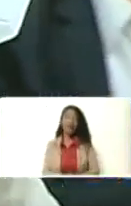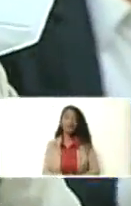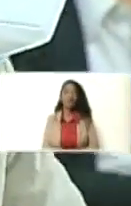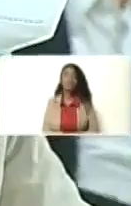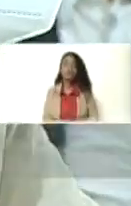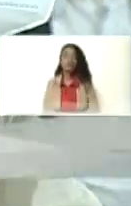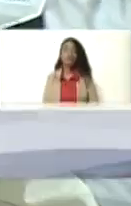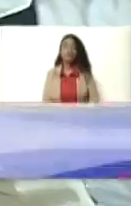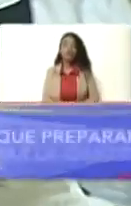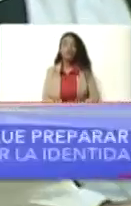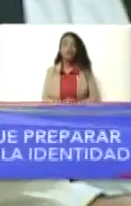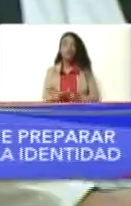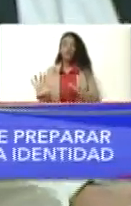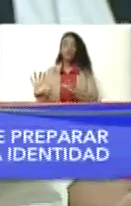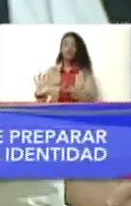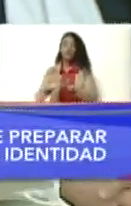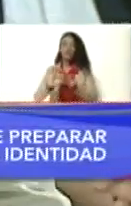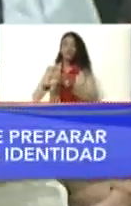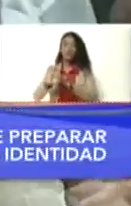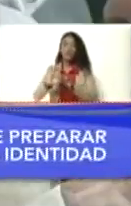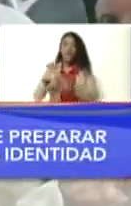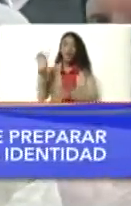que una a los venezolanos